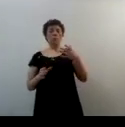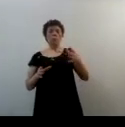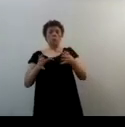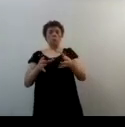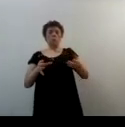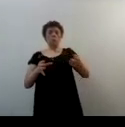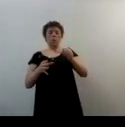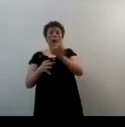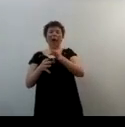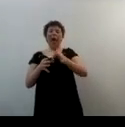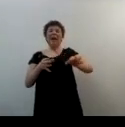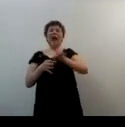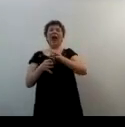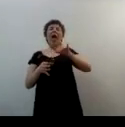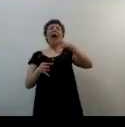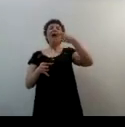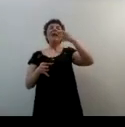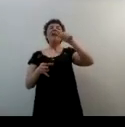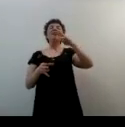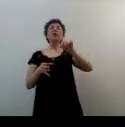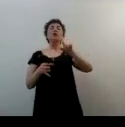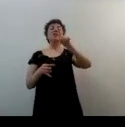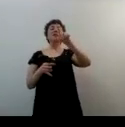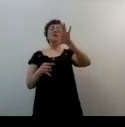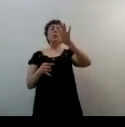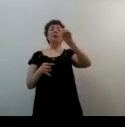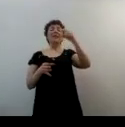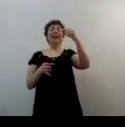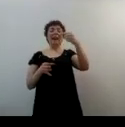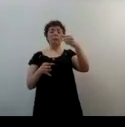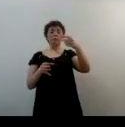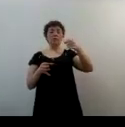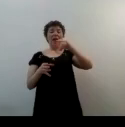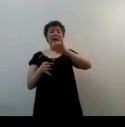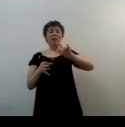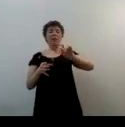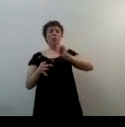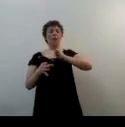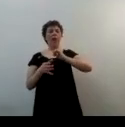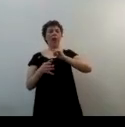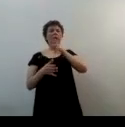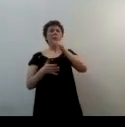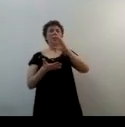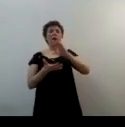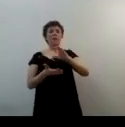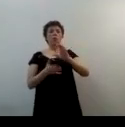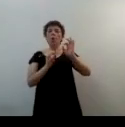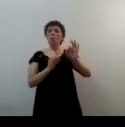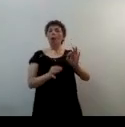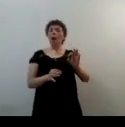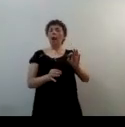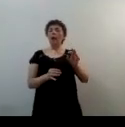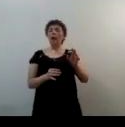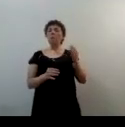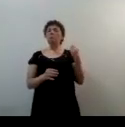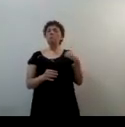arándanos, o sea, 150 gramos de arándanos, te aporta la misma cantidad de carbohidrato que una pieza mediana de pera o manzana o